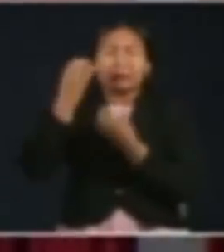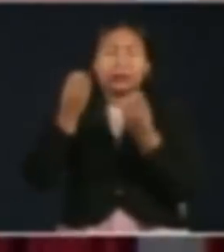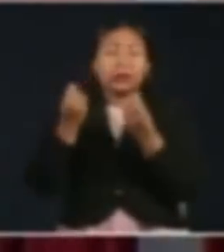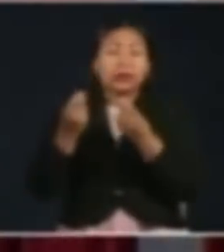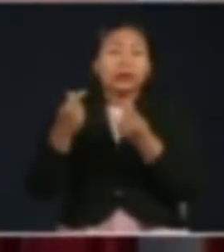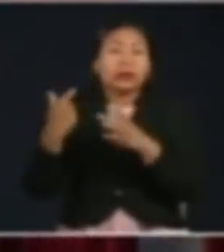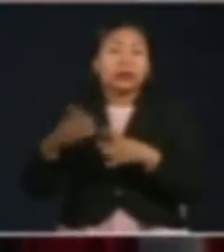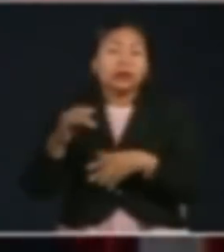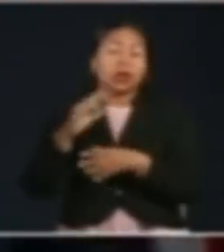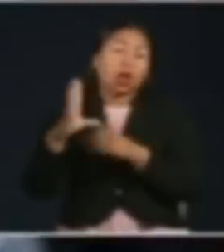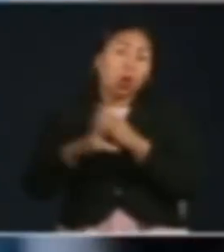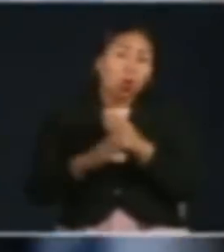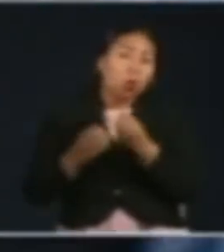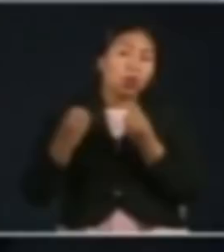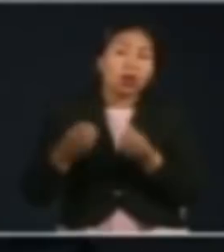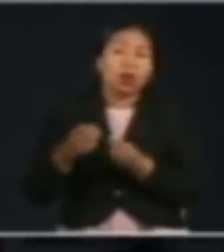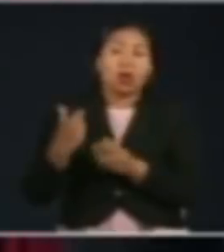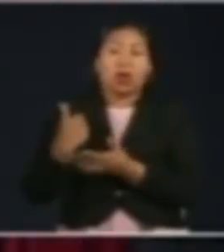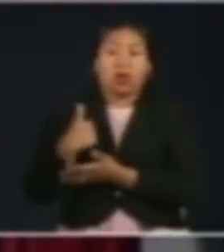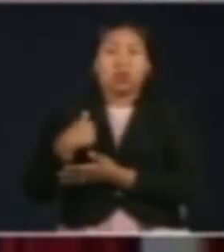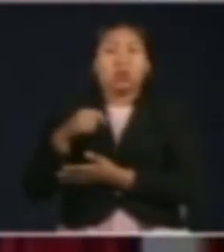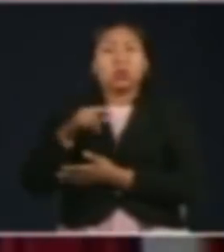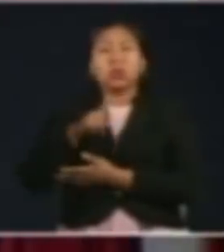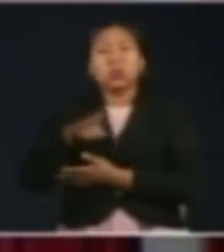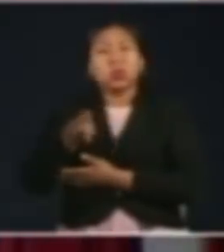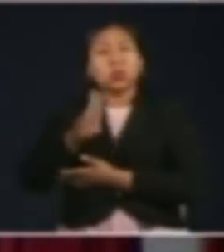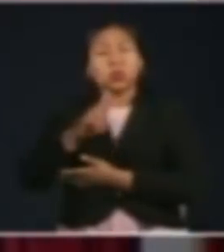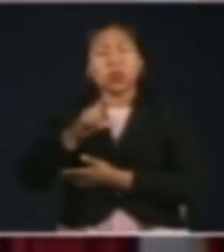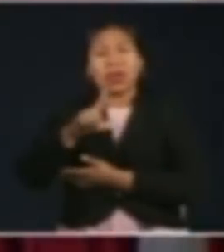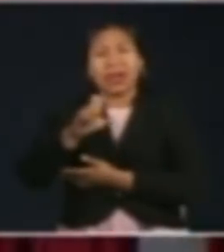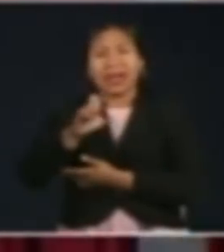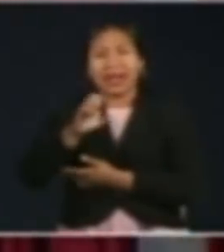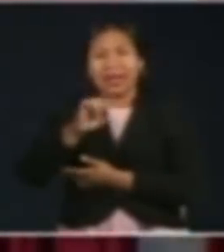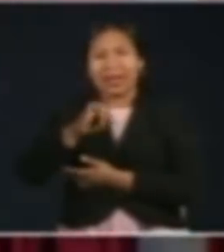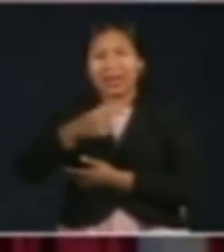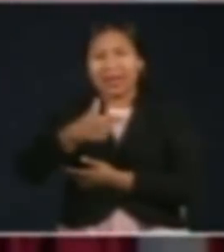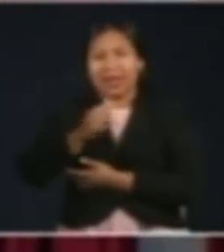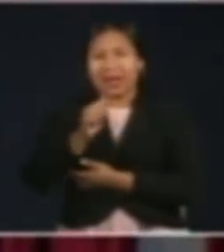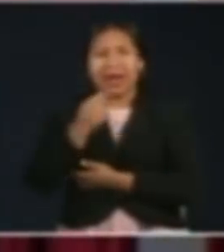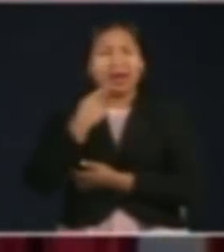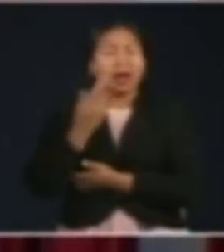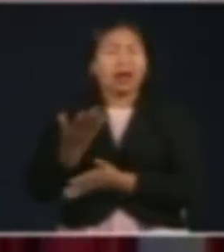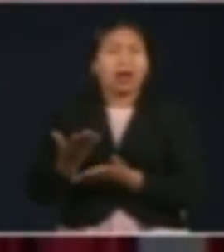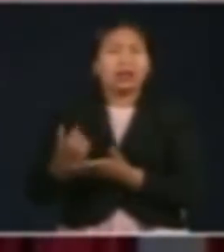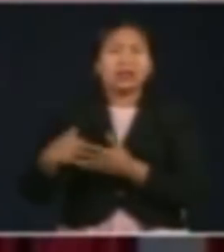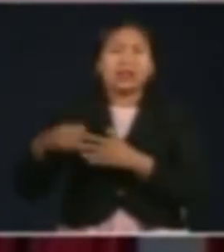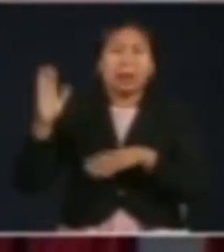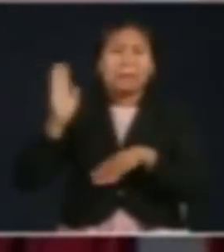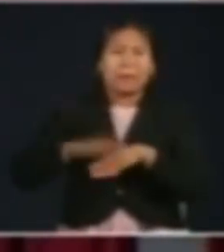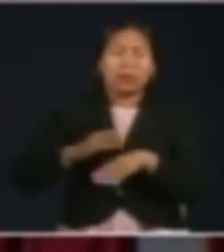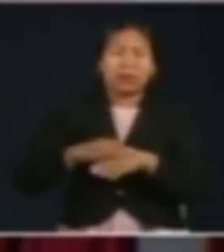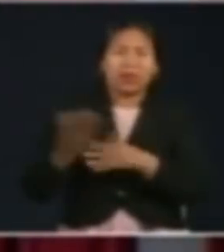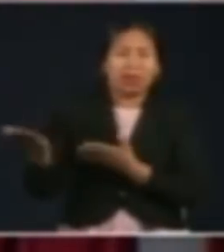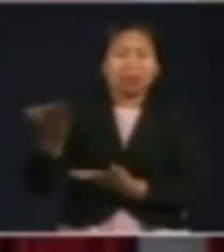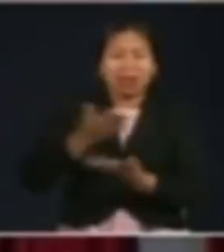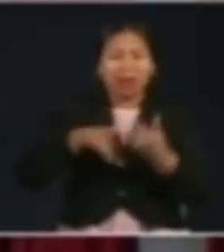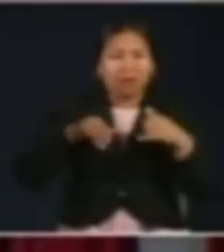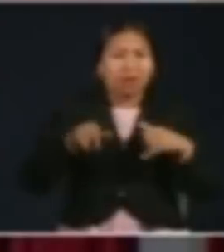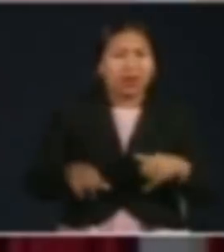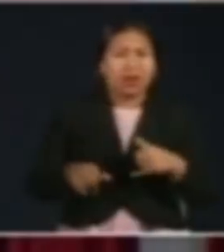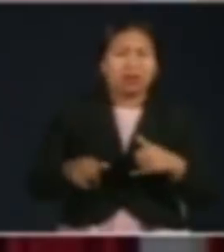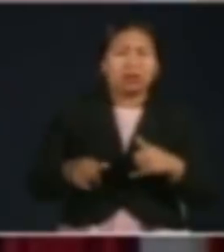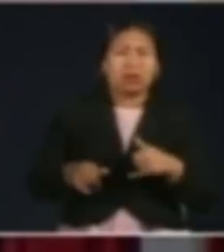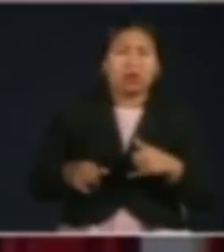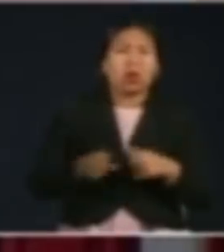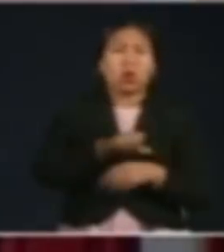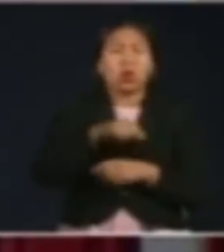Y encima Zuleika Amor, la que permitió y vino con Kenny Solda Purcell y vino con los